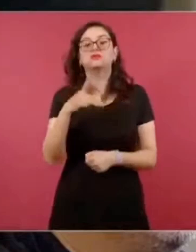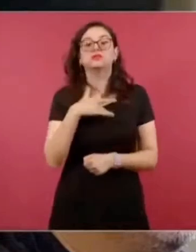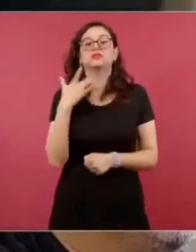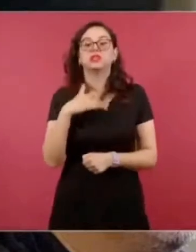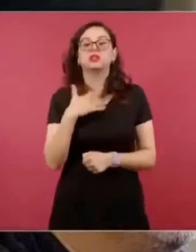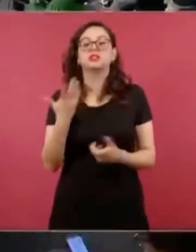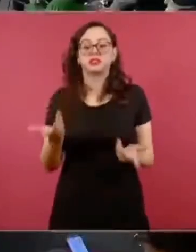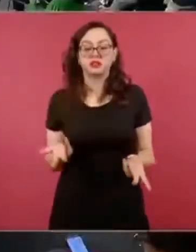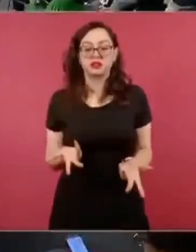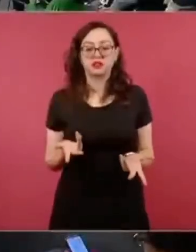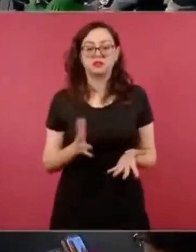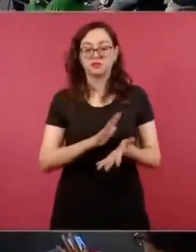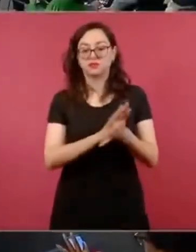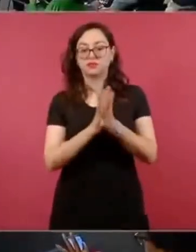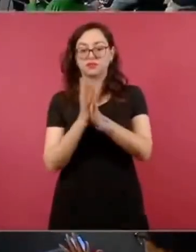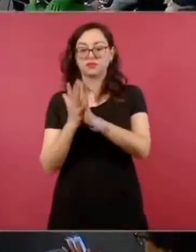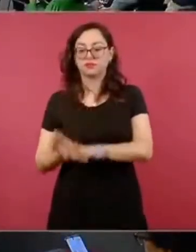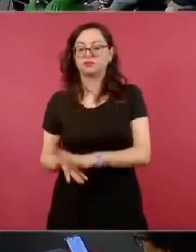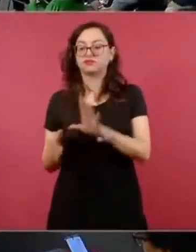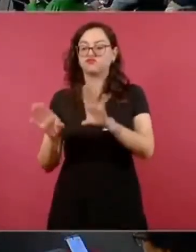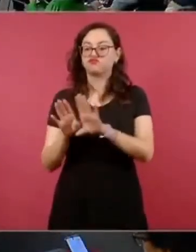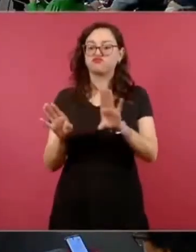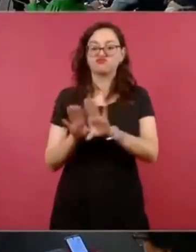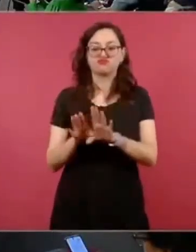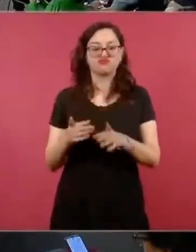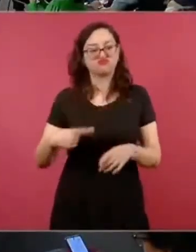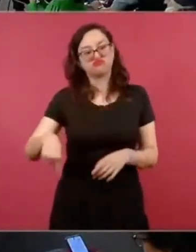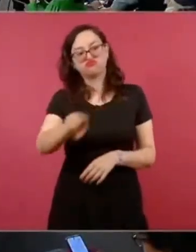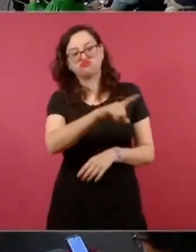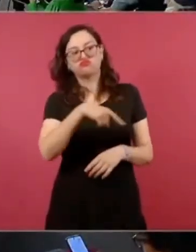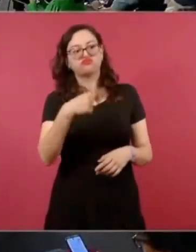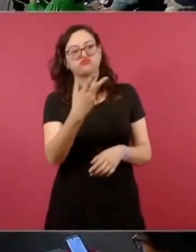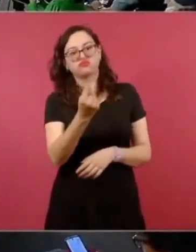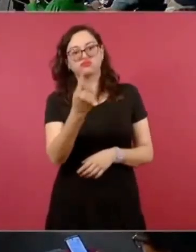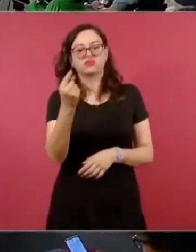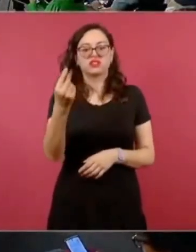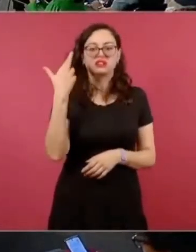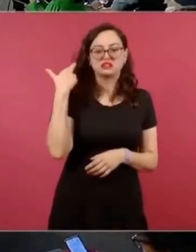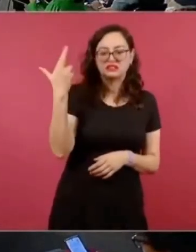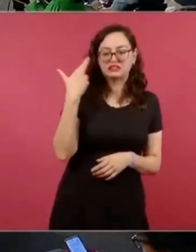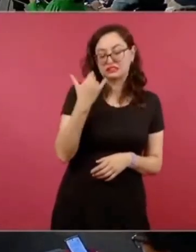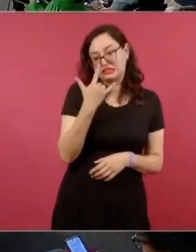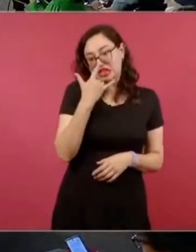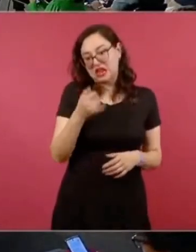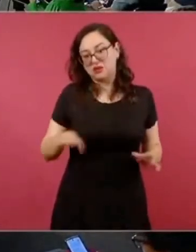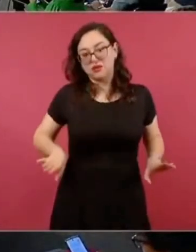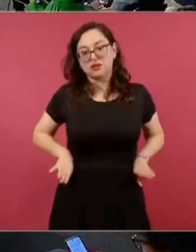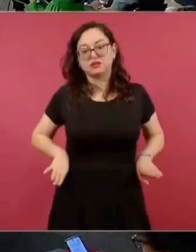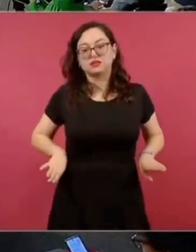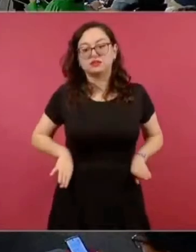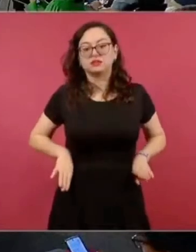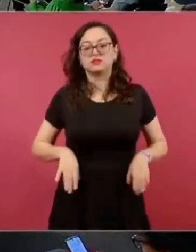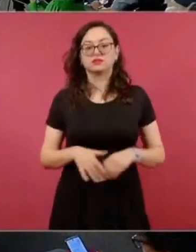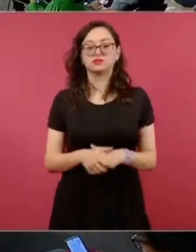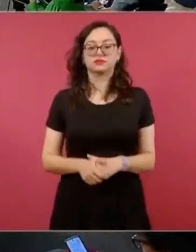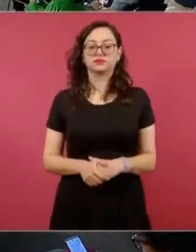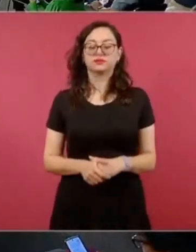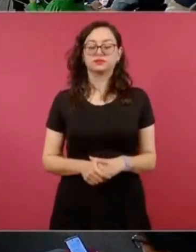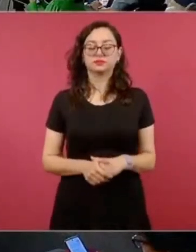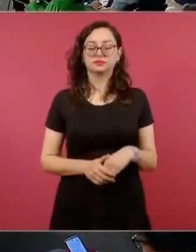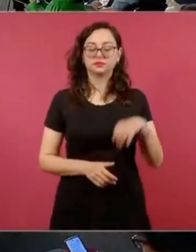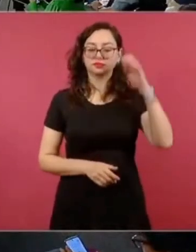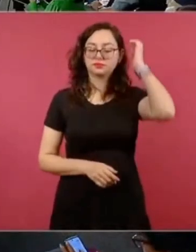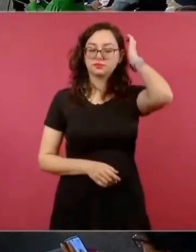que se está viviendo en estos comunicadores, presidente, si me hace favor. Gracias. Bueno, tendríamos